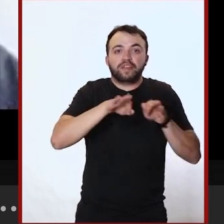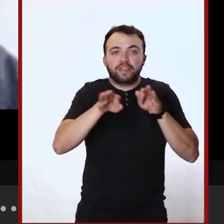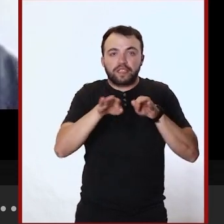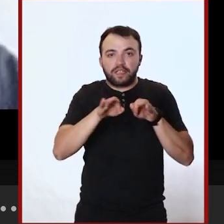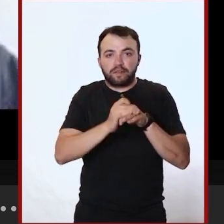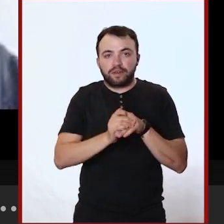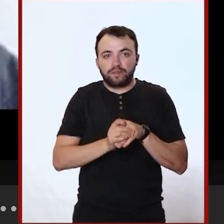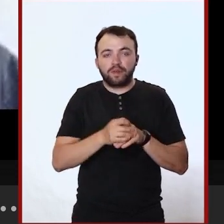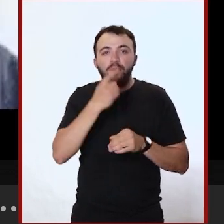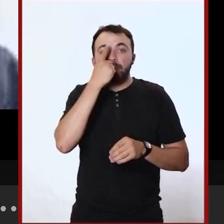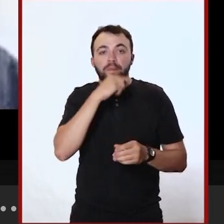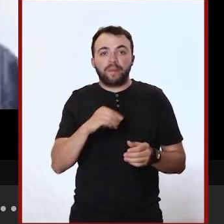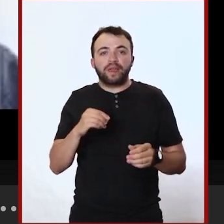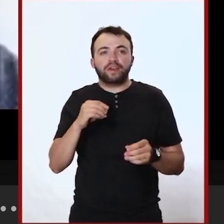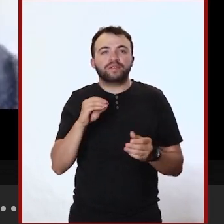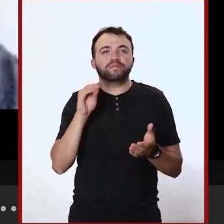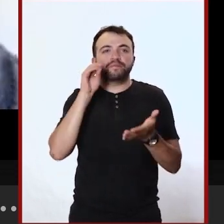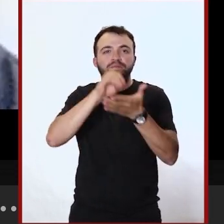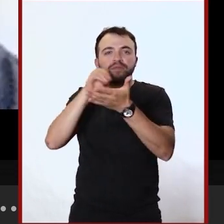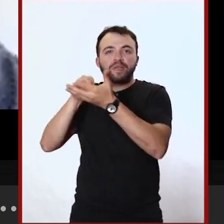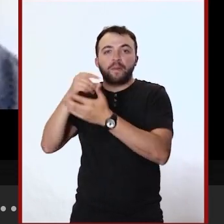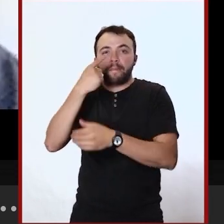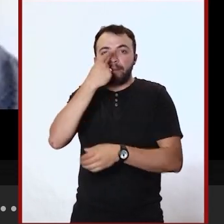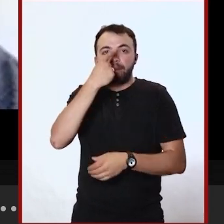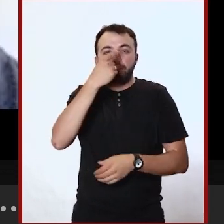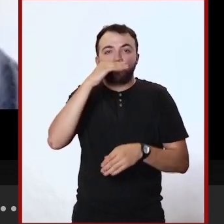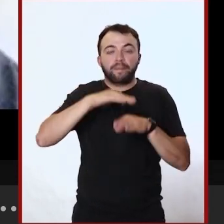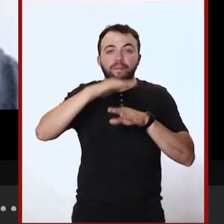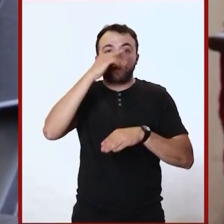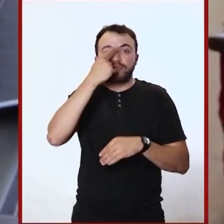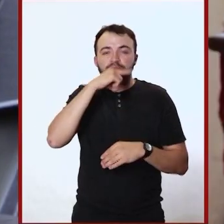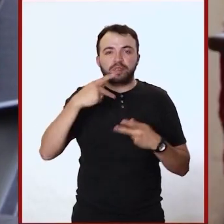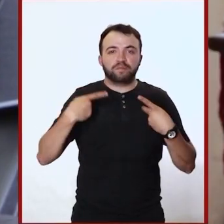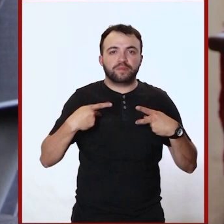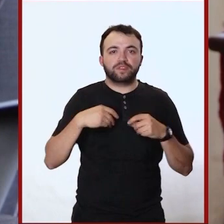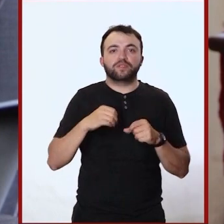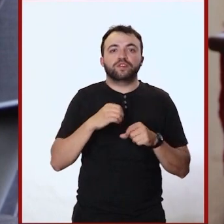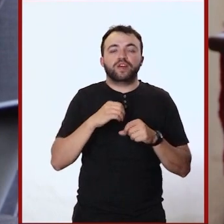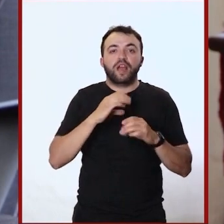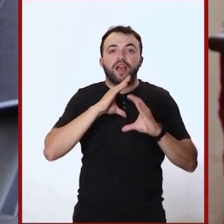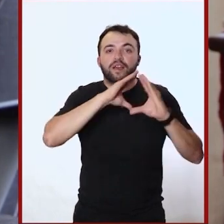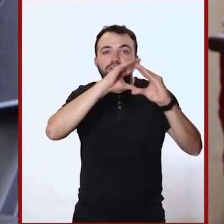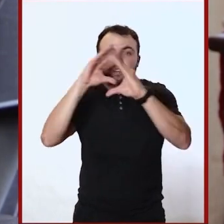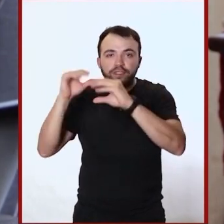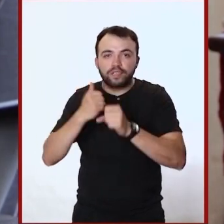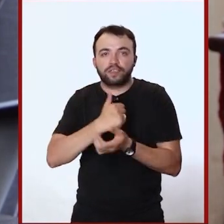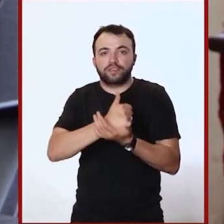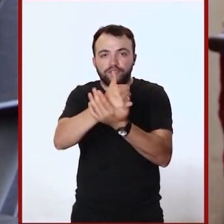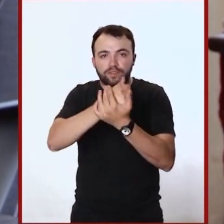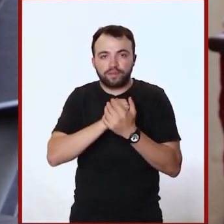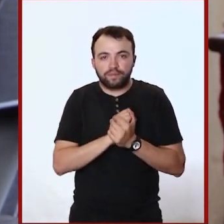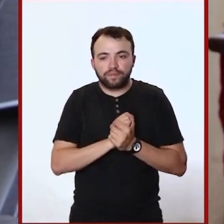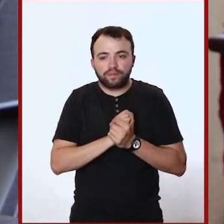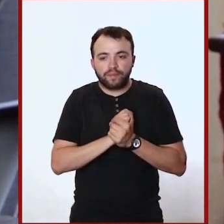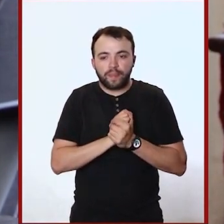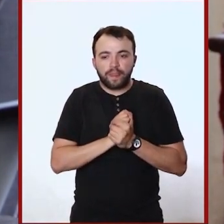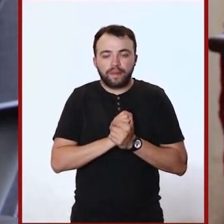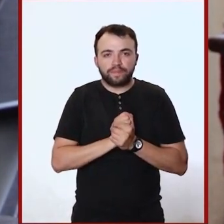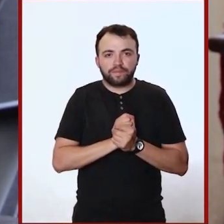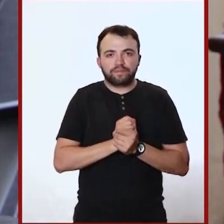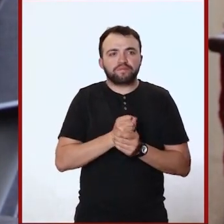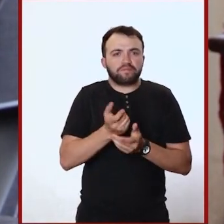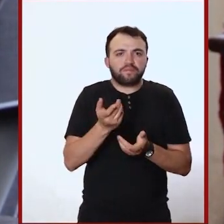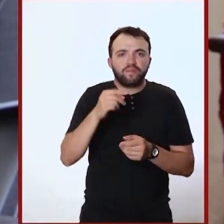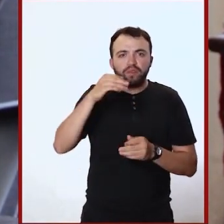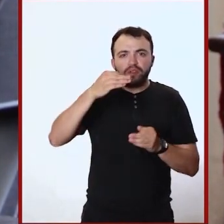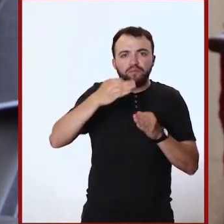poder aportar más a nuestra sociedad. Sí, definitivamente. Yo creo que el conocimiento que estamos adquiriendo y obviamente el avance que tenemos en la tecnología nos